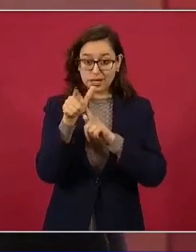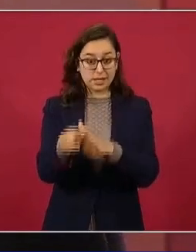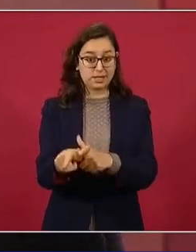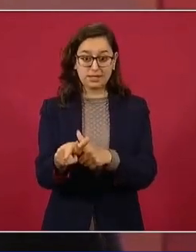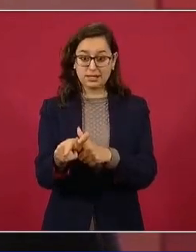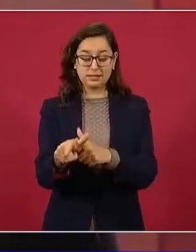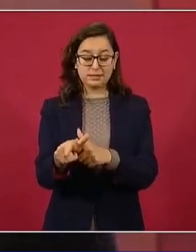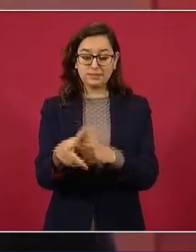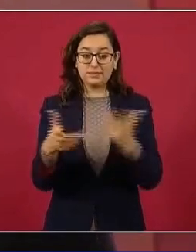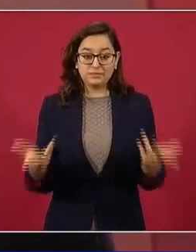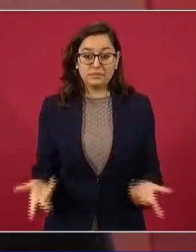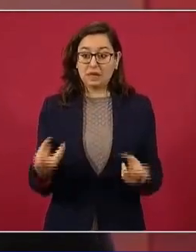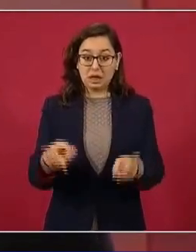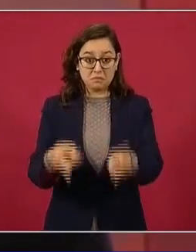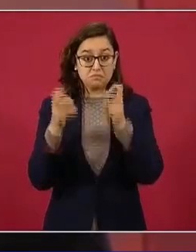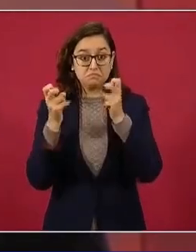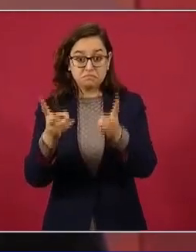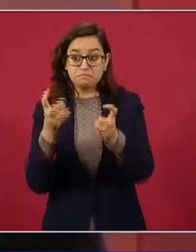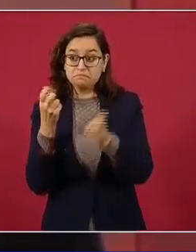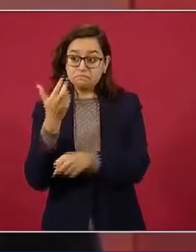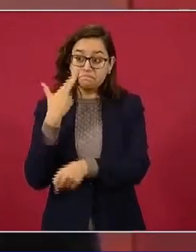ya no se permite robar